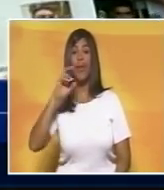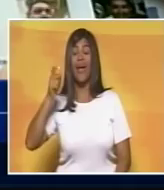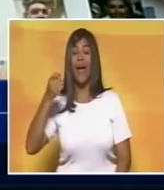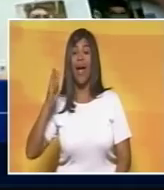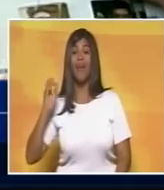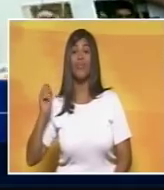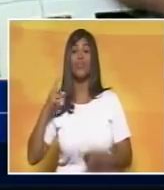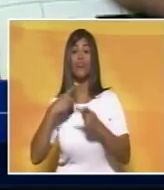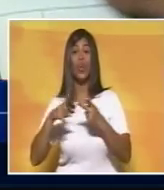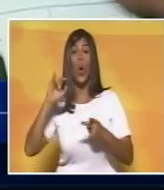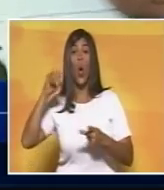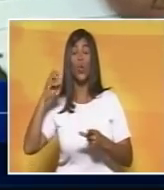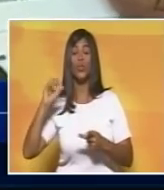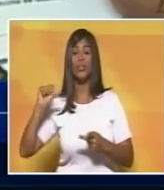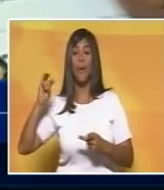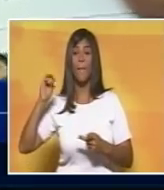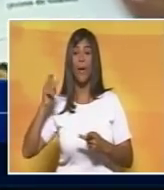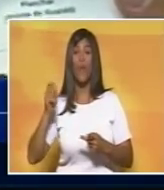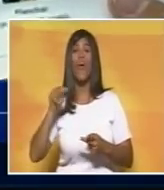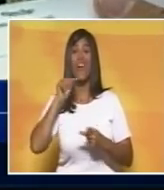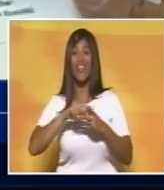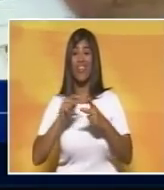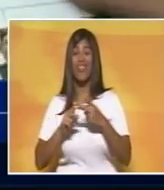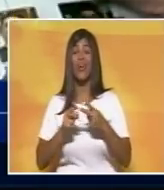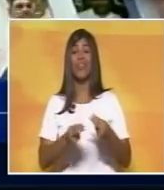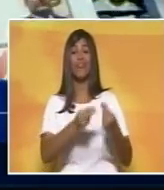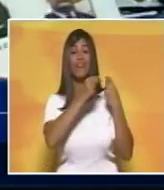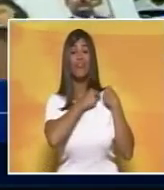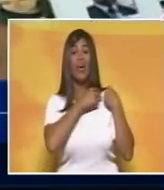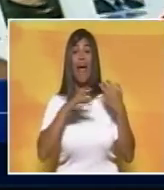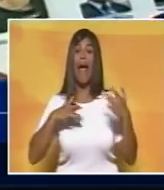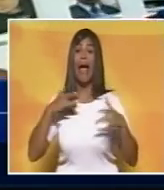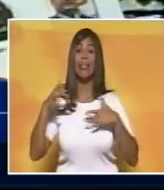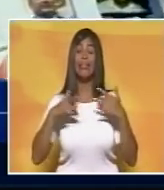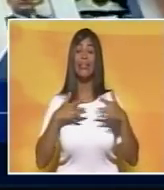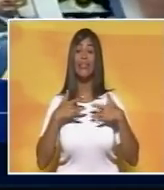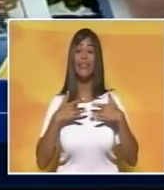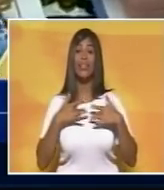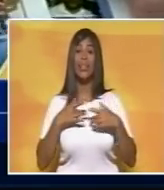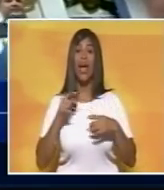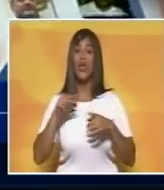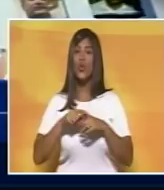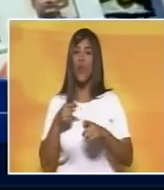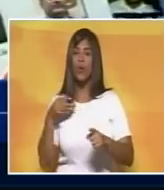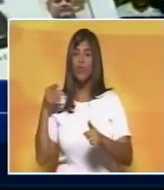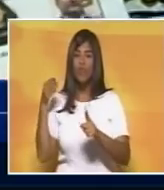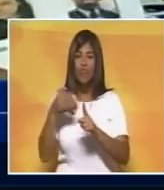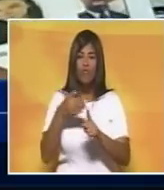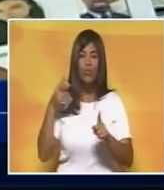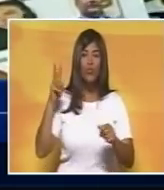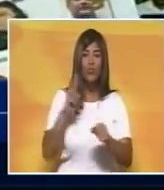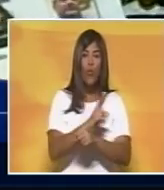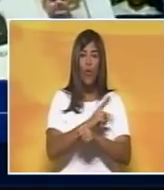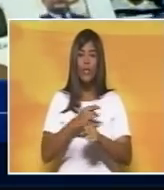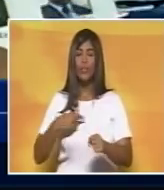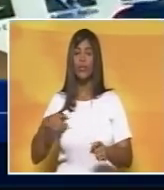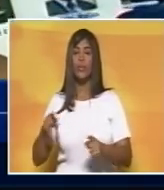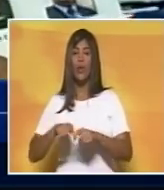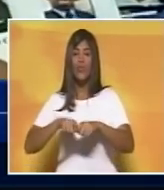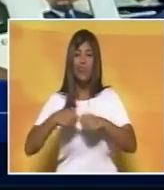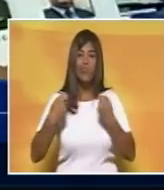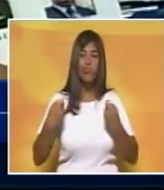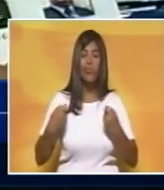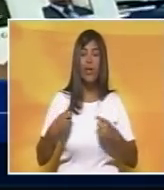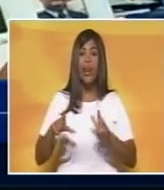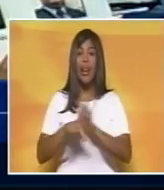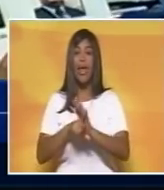Olivares. Ellos tenían tiempo encargados de esas actividades de siembra de violencia a través de la frontera con Cúcuta, de